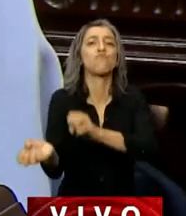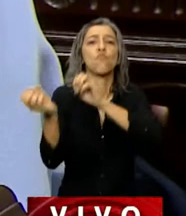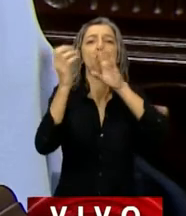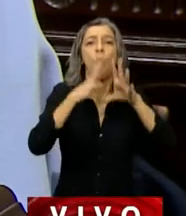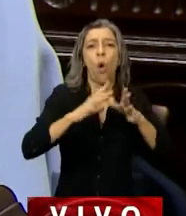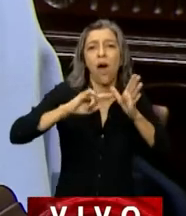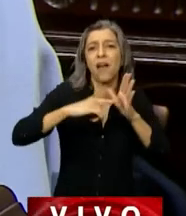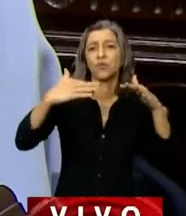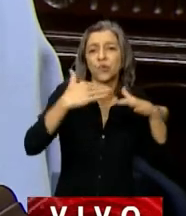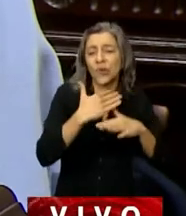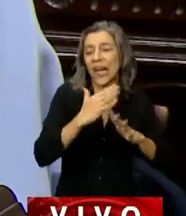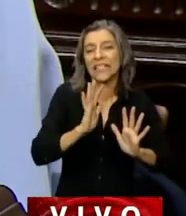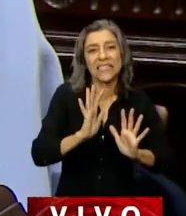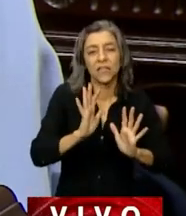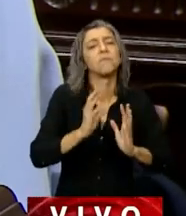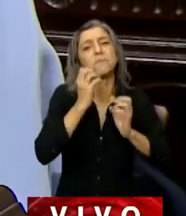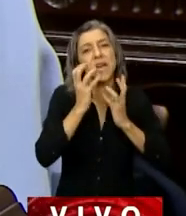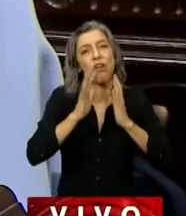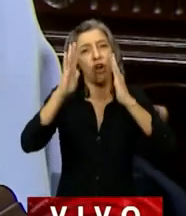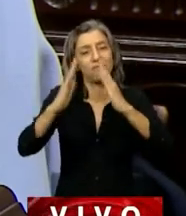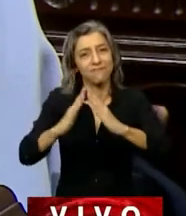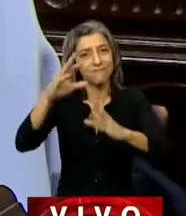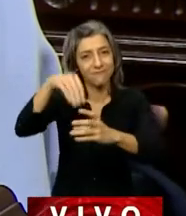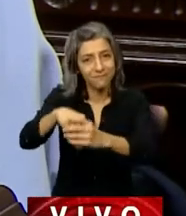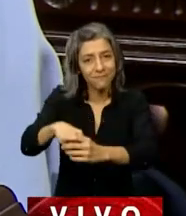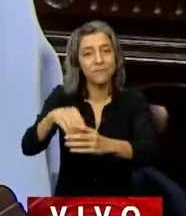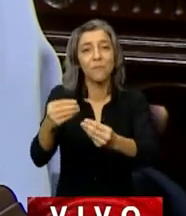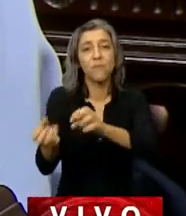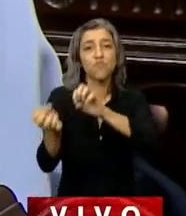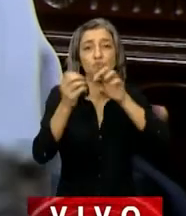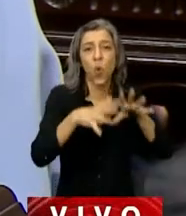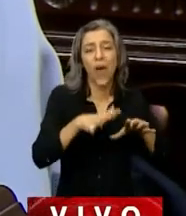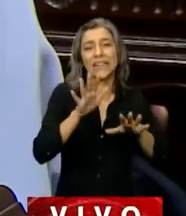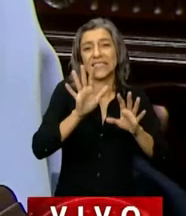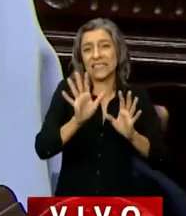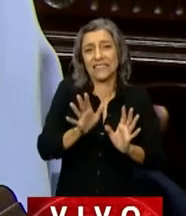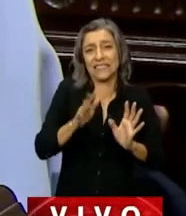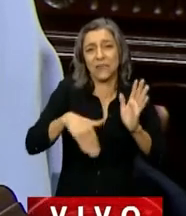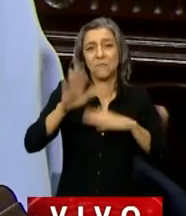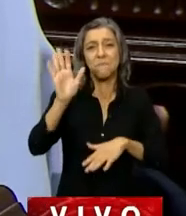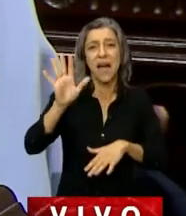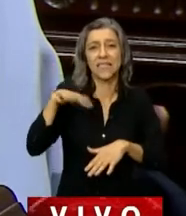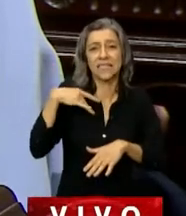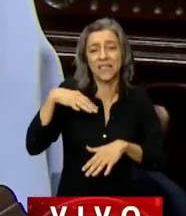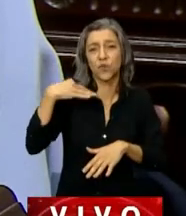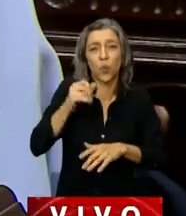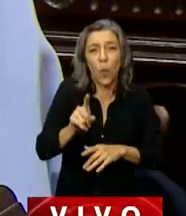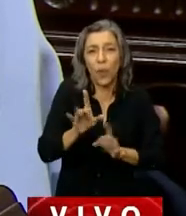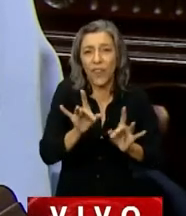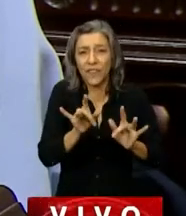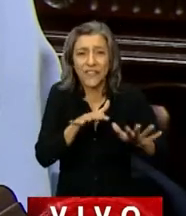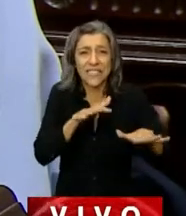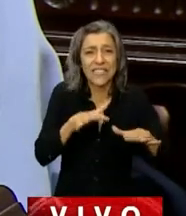urbanas, haciendo con esto más compleja su vida. Fomentar la formación de profesionales en todos